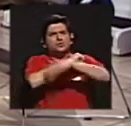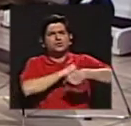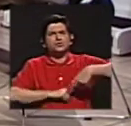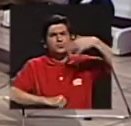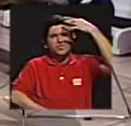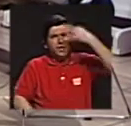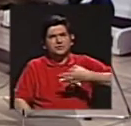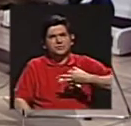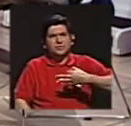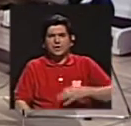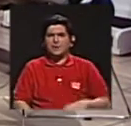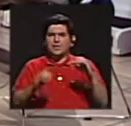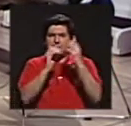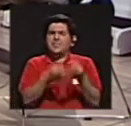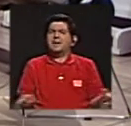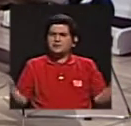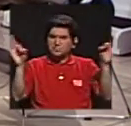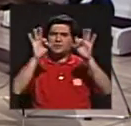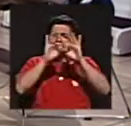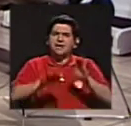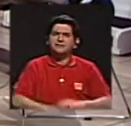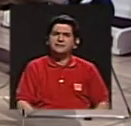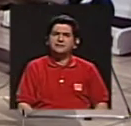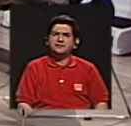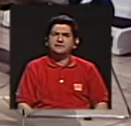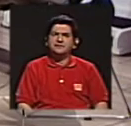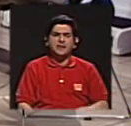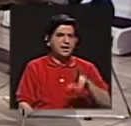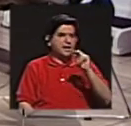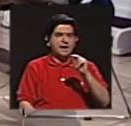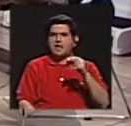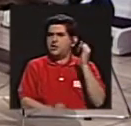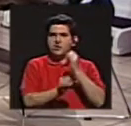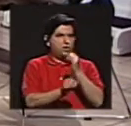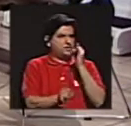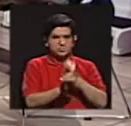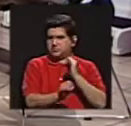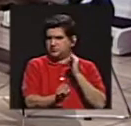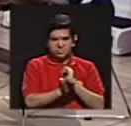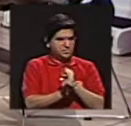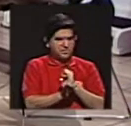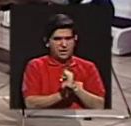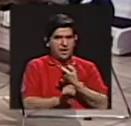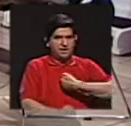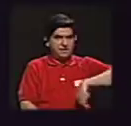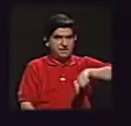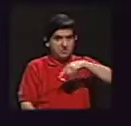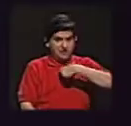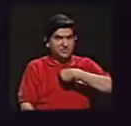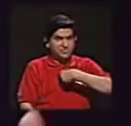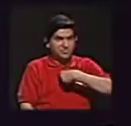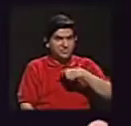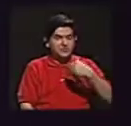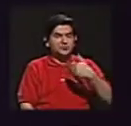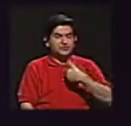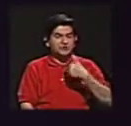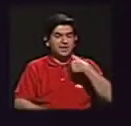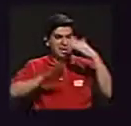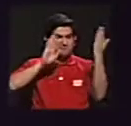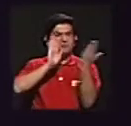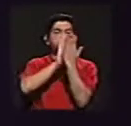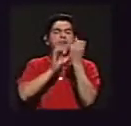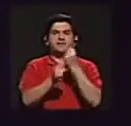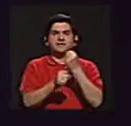es más importante, que es la no institucional, que es la que nosotros tenemos frente a